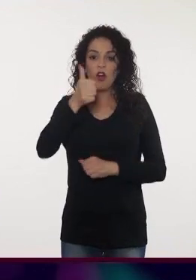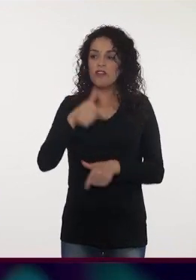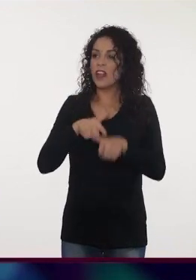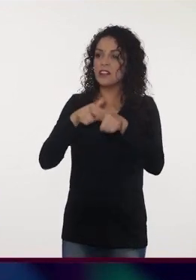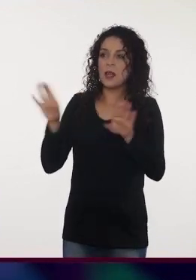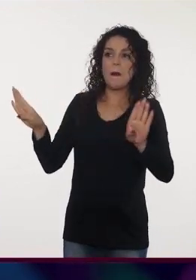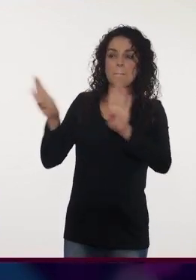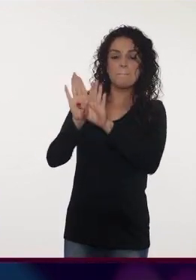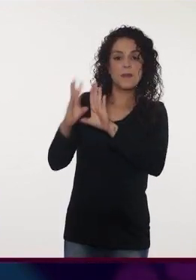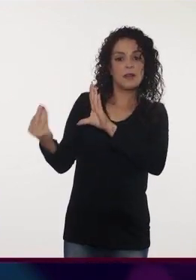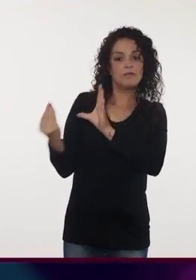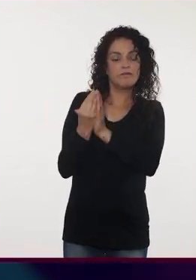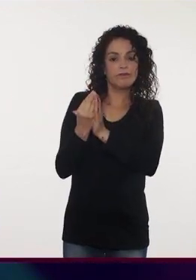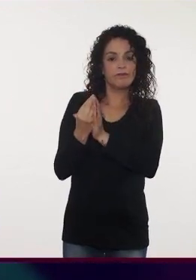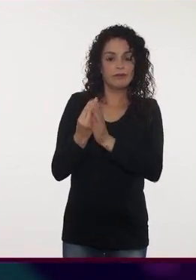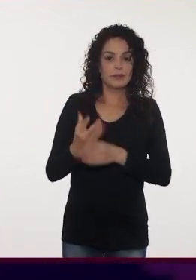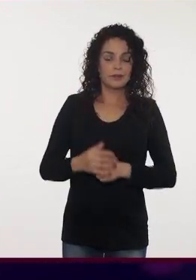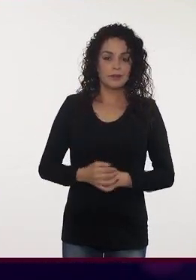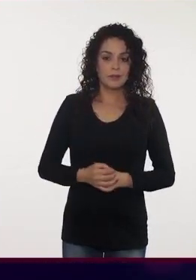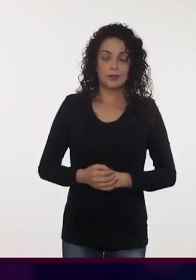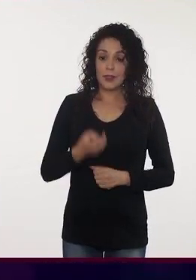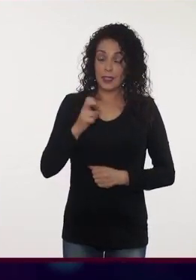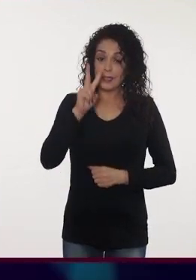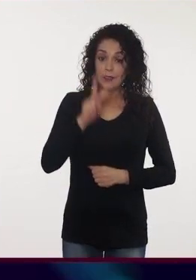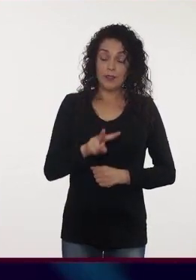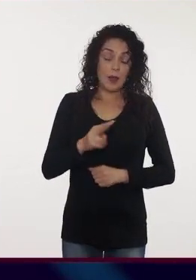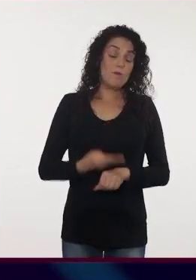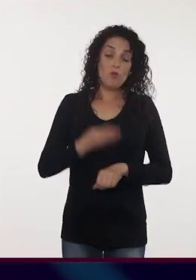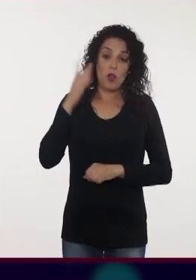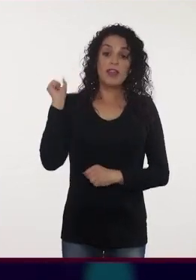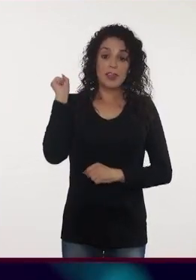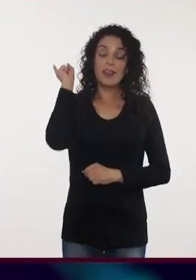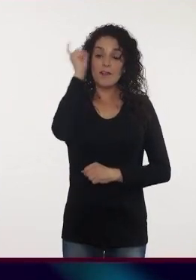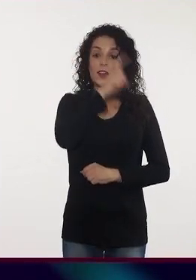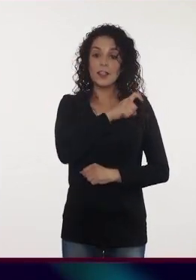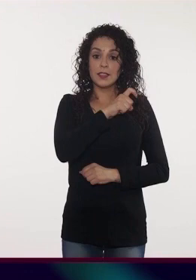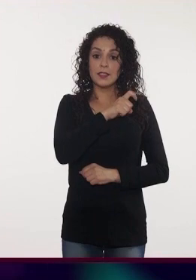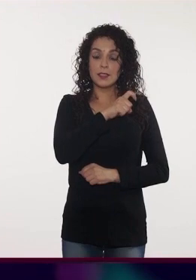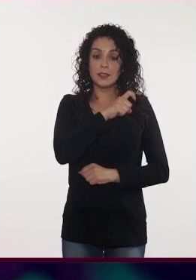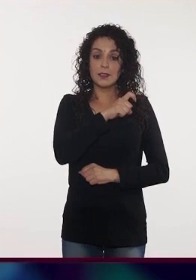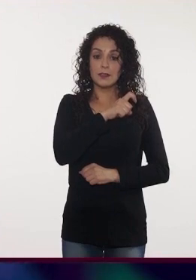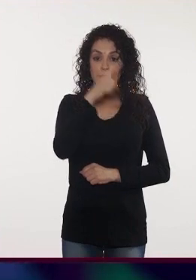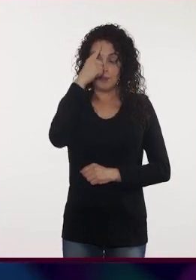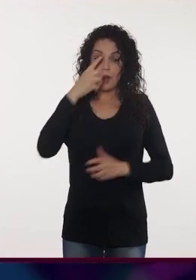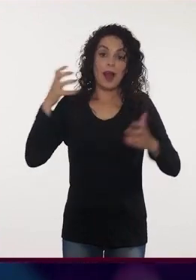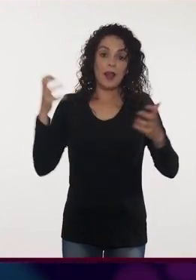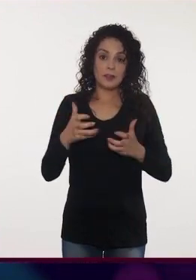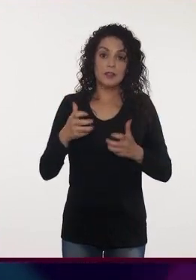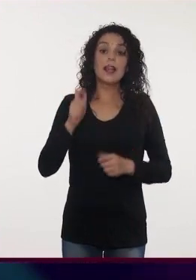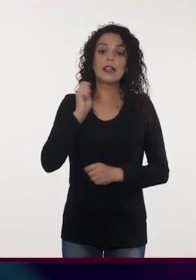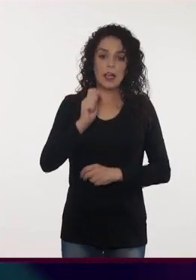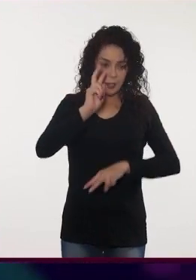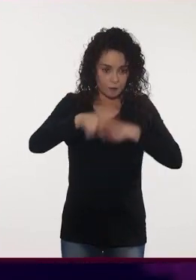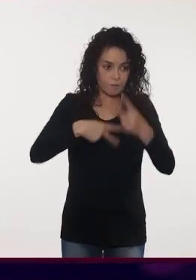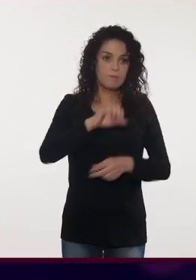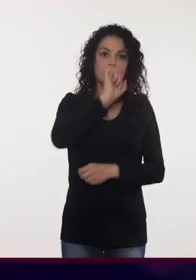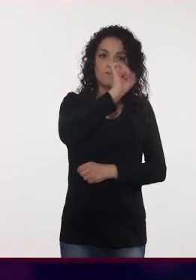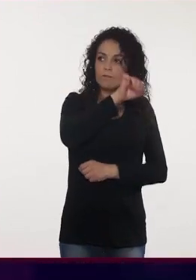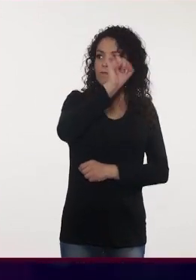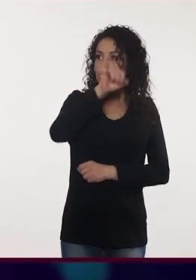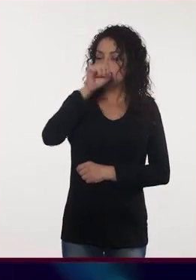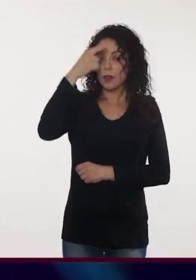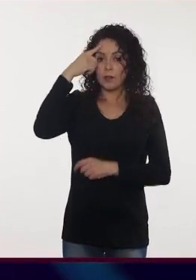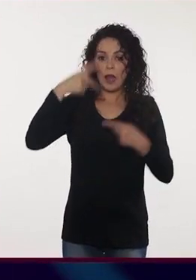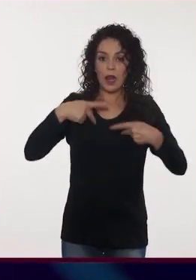cerradas, y yo creo que es lo más difícil de hacer, tocar puertas y